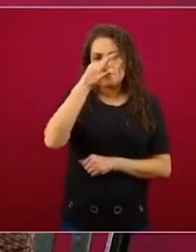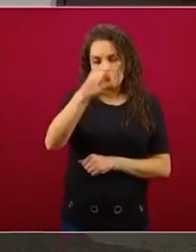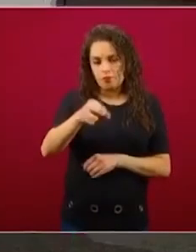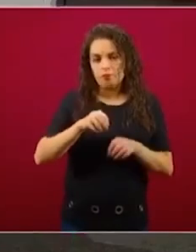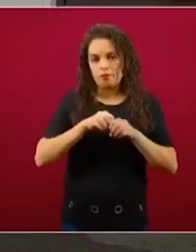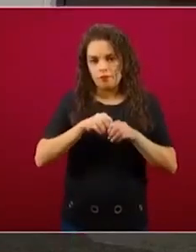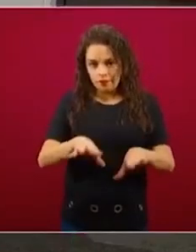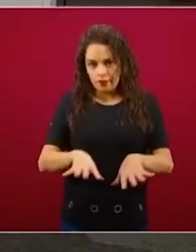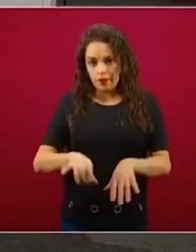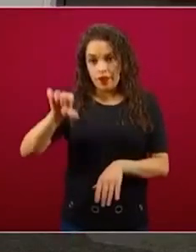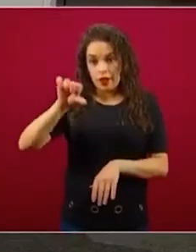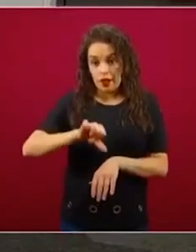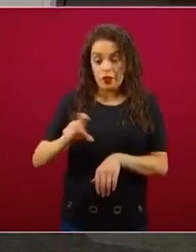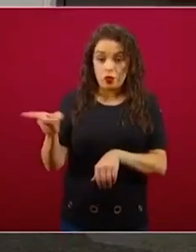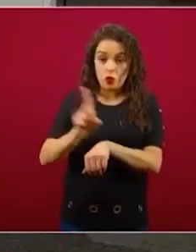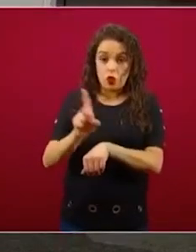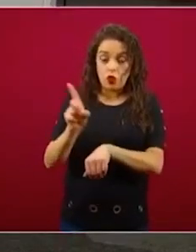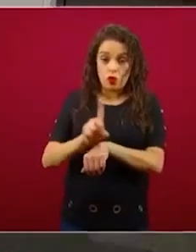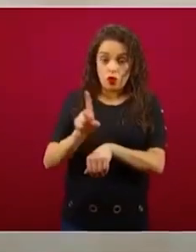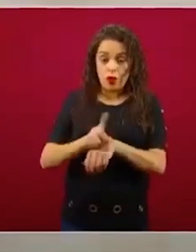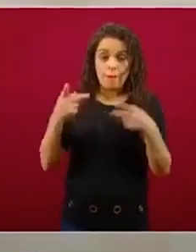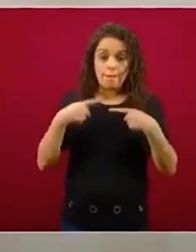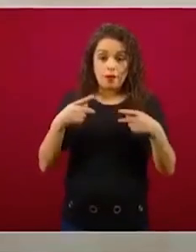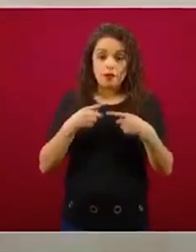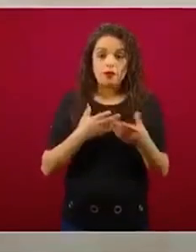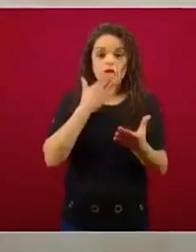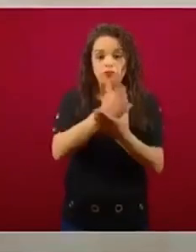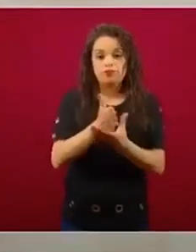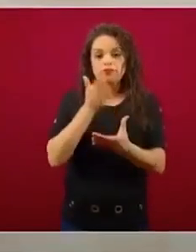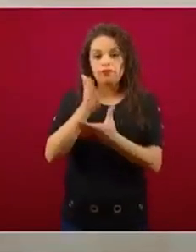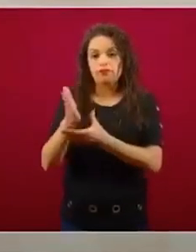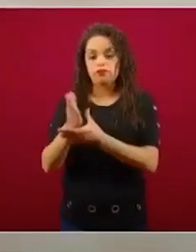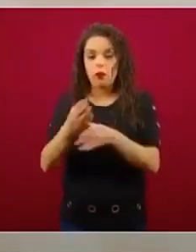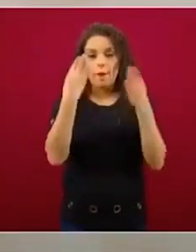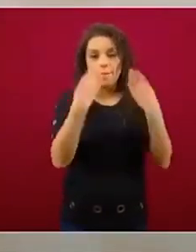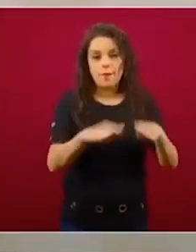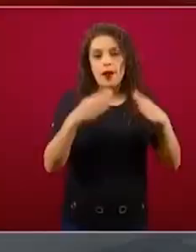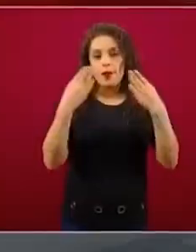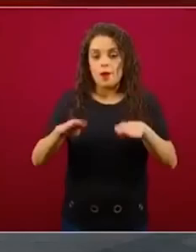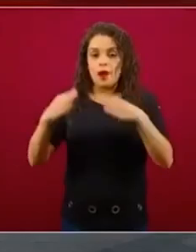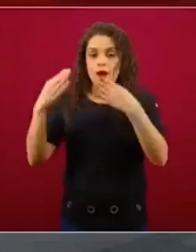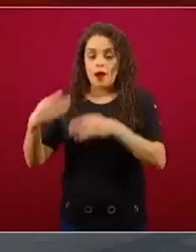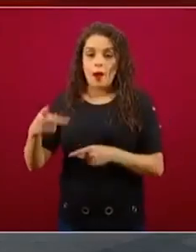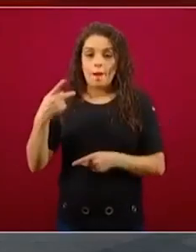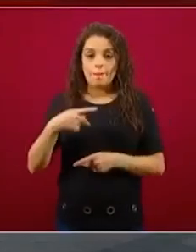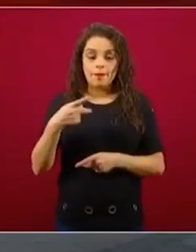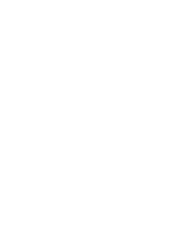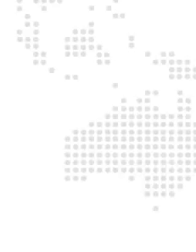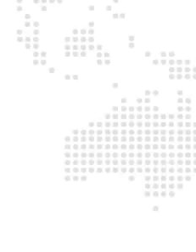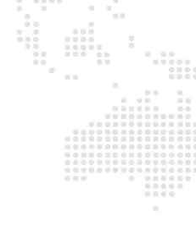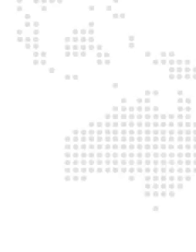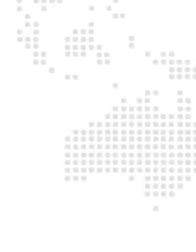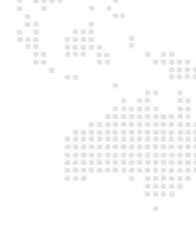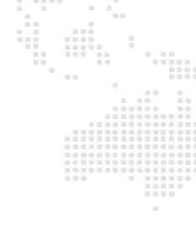están asistiendo a las sucursales bancarias los beneficiarios. Adelante, por favor.